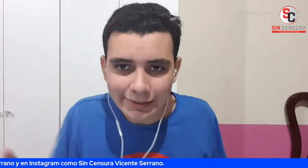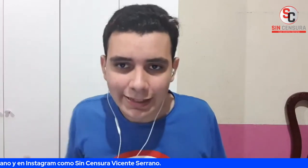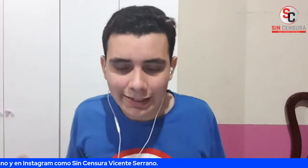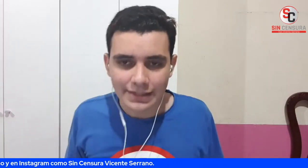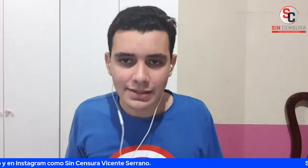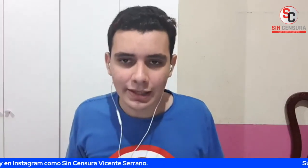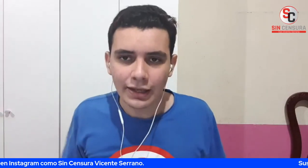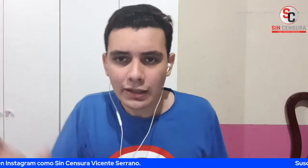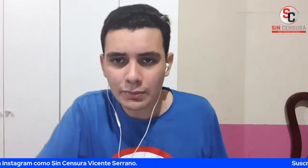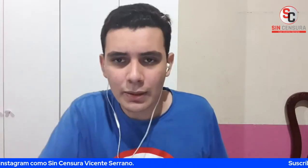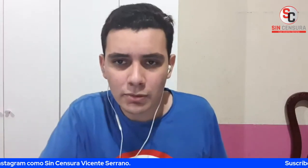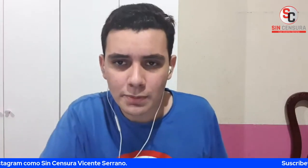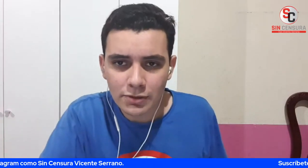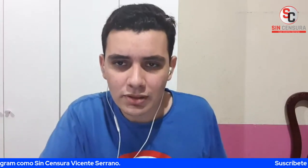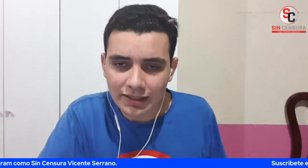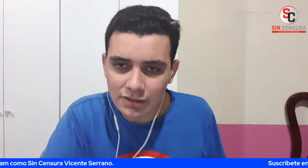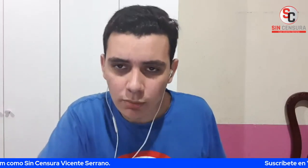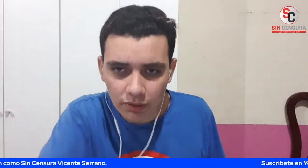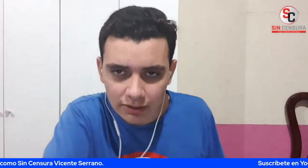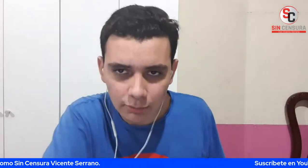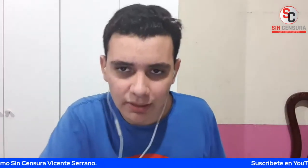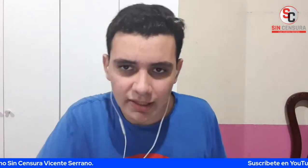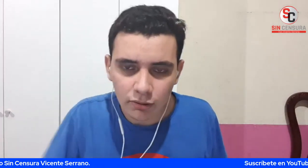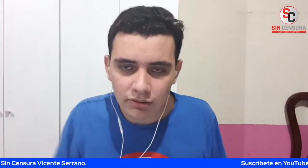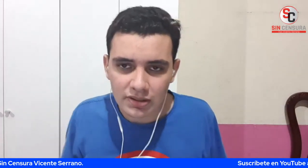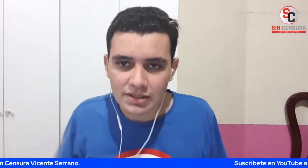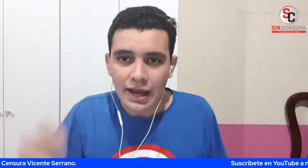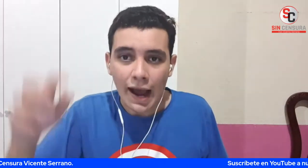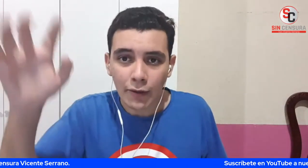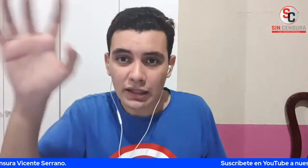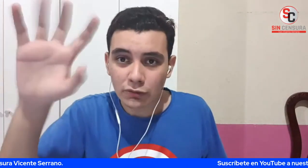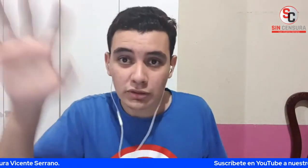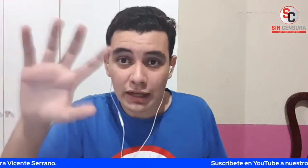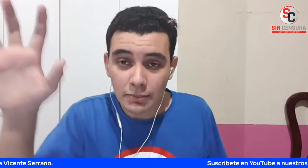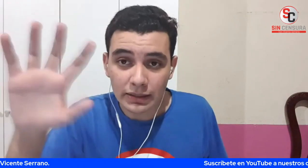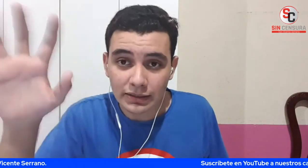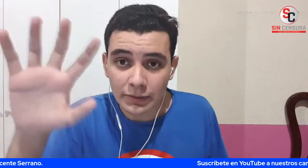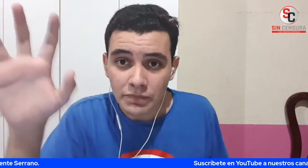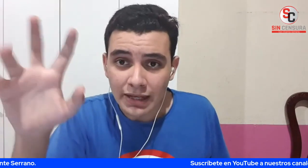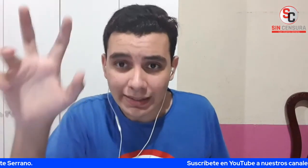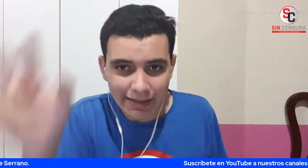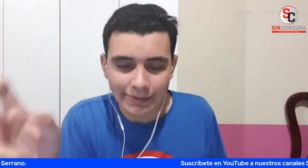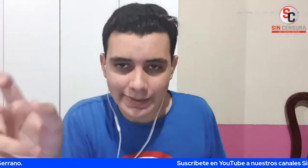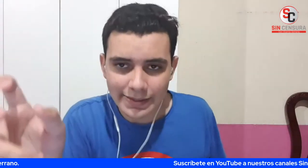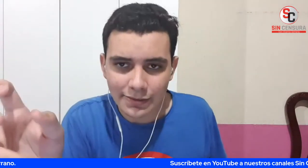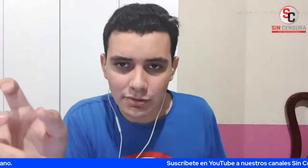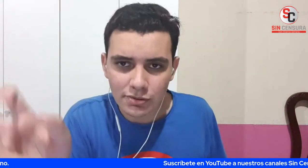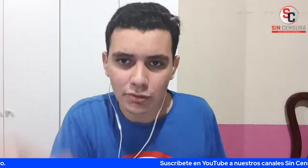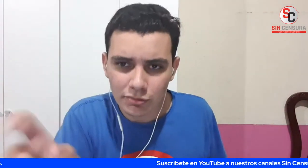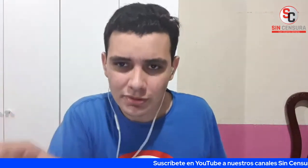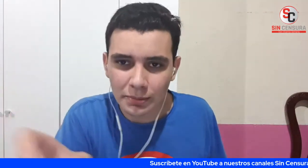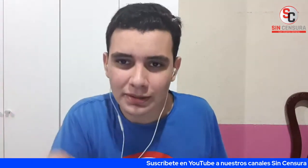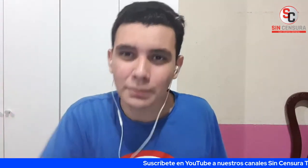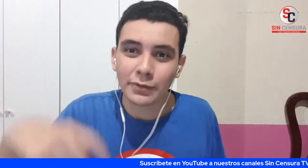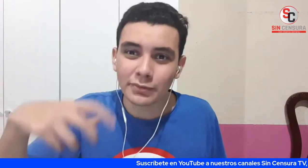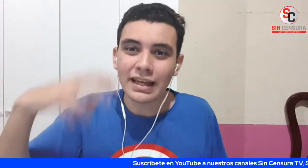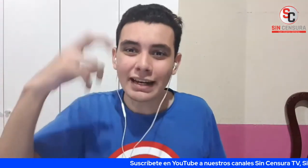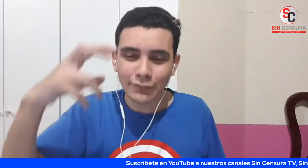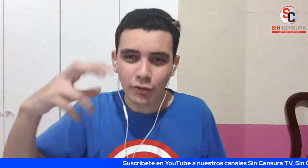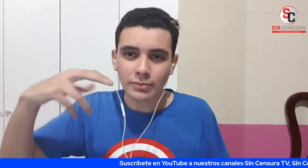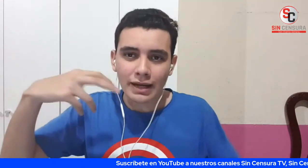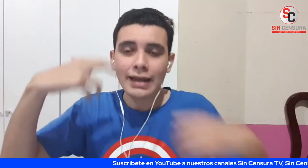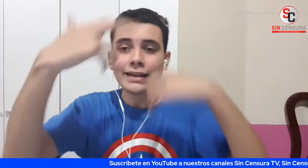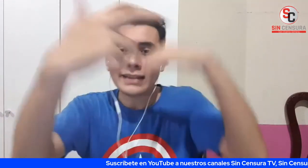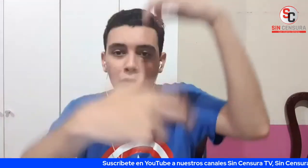durante mucho tiempo. ¿Cómo se aprobó la reforma energética? Bueno, el PAN, que de por sí que estaba de acuerdo por ideología, porque se trataba del